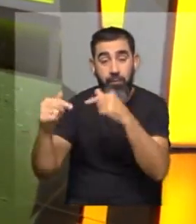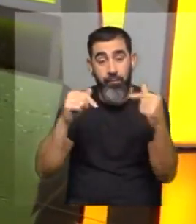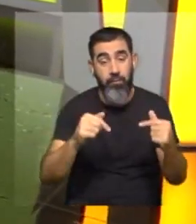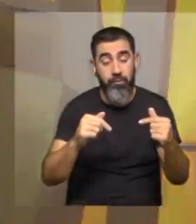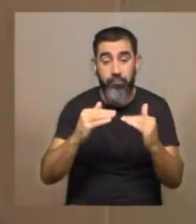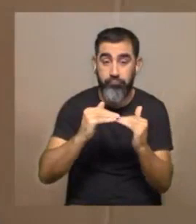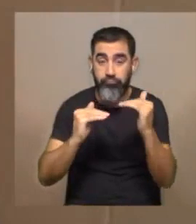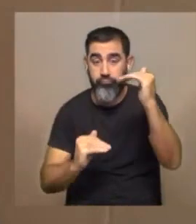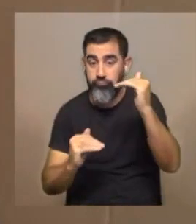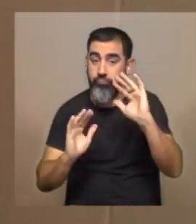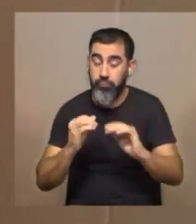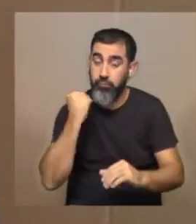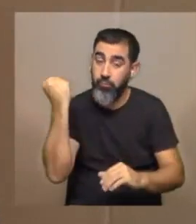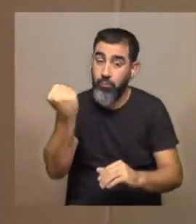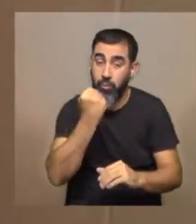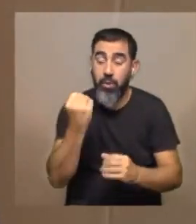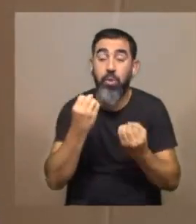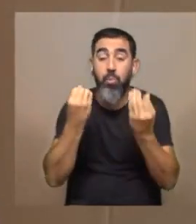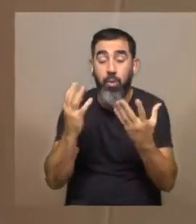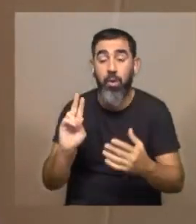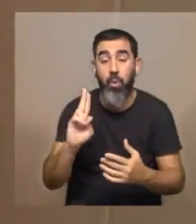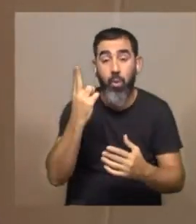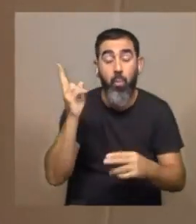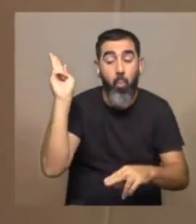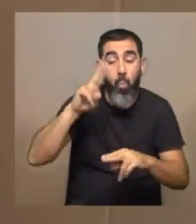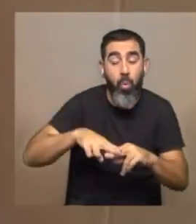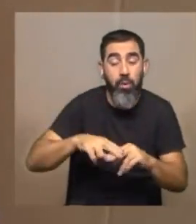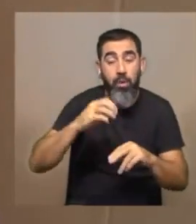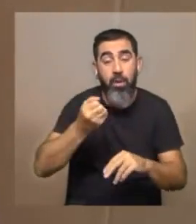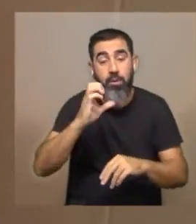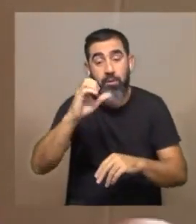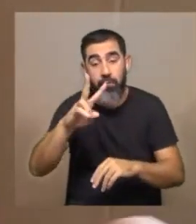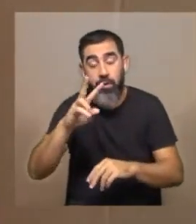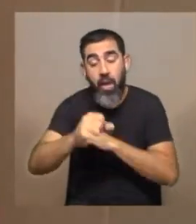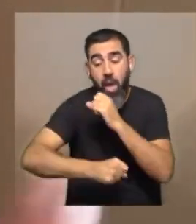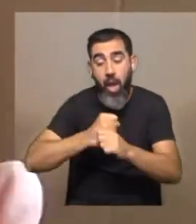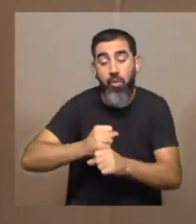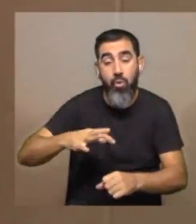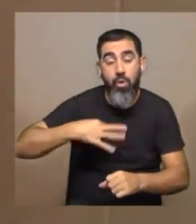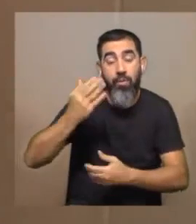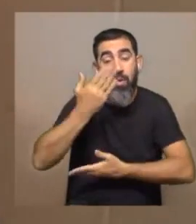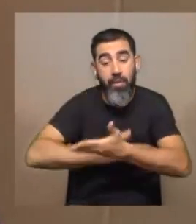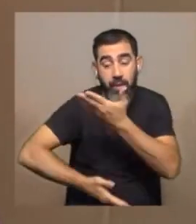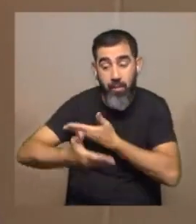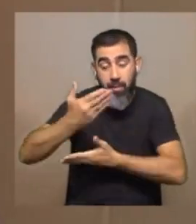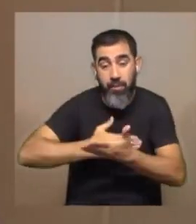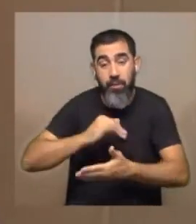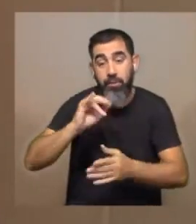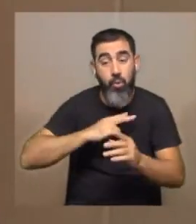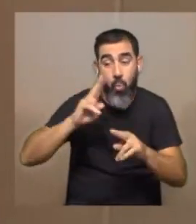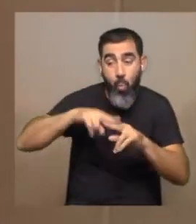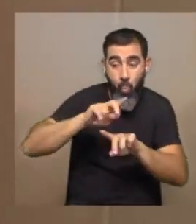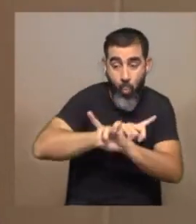inequidad terrible, ¿verdad? Porque en Uruguay la mortalidad por ACV y los años de vida vividos con discapacidad, es decir, si uno no se muere